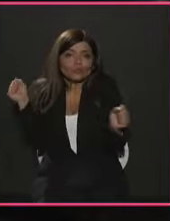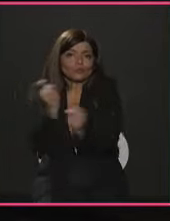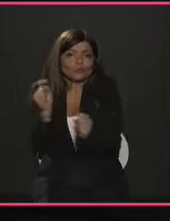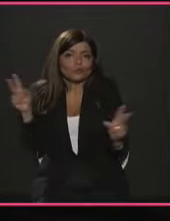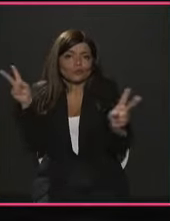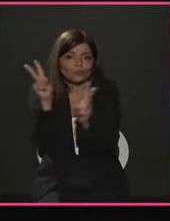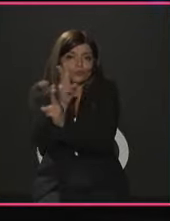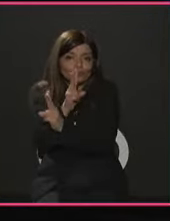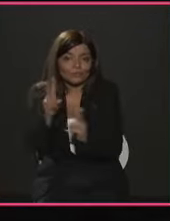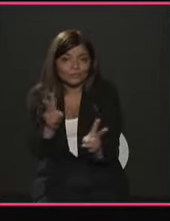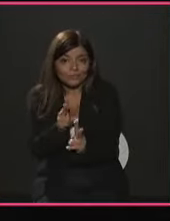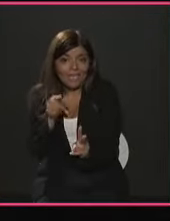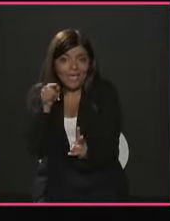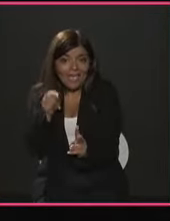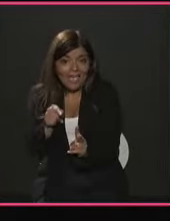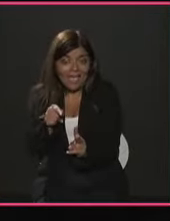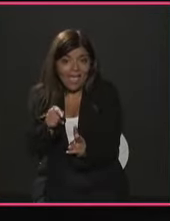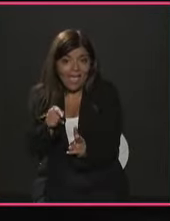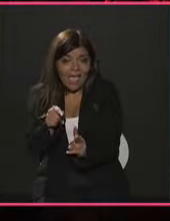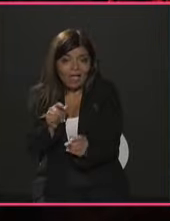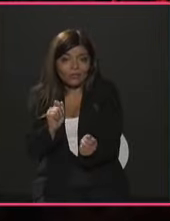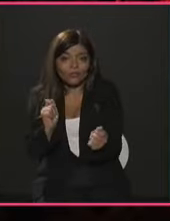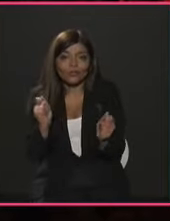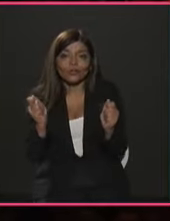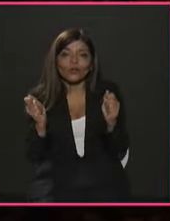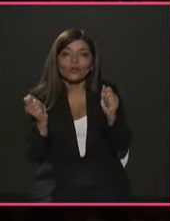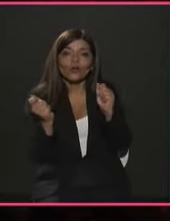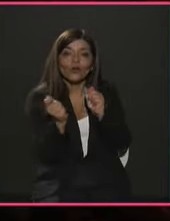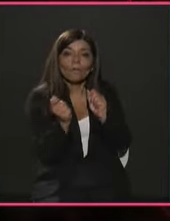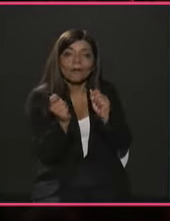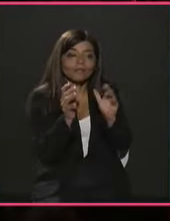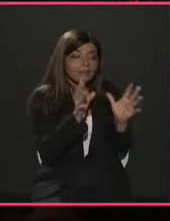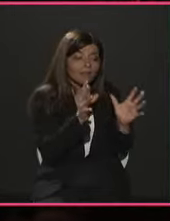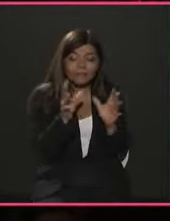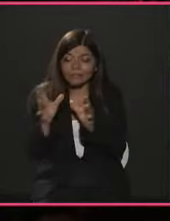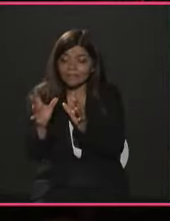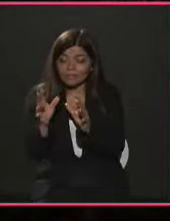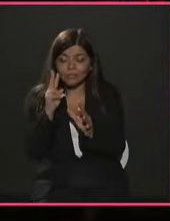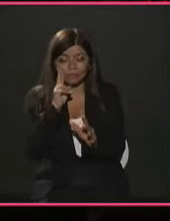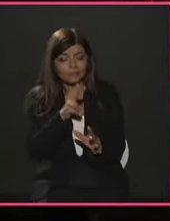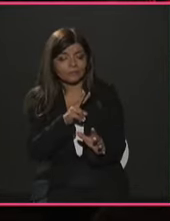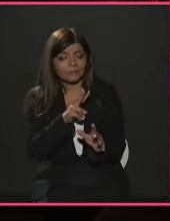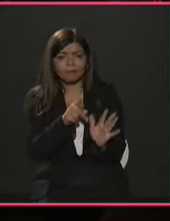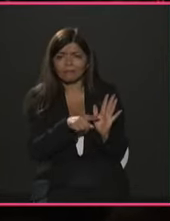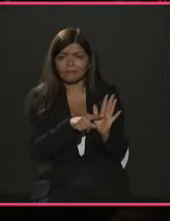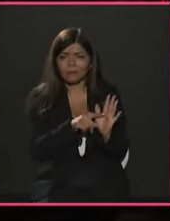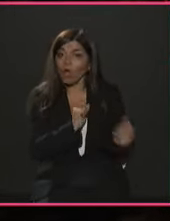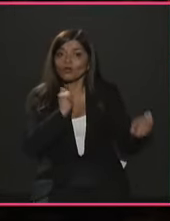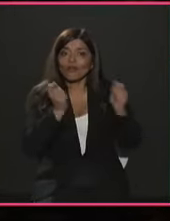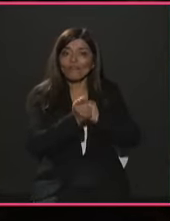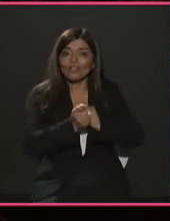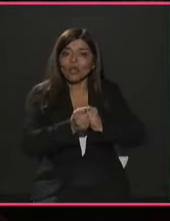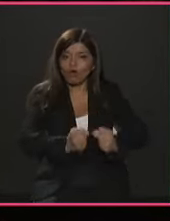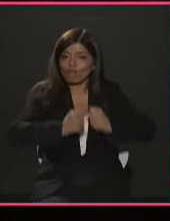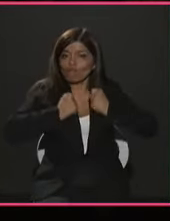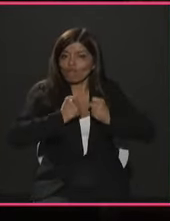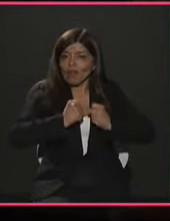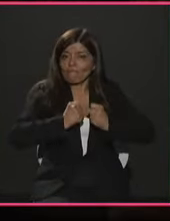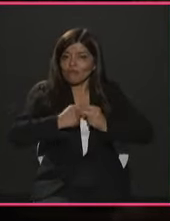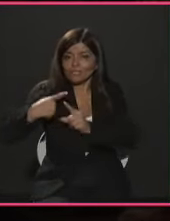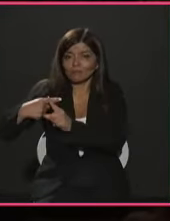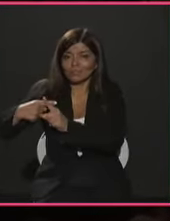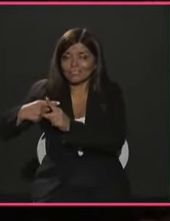vientos más persistentes y hostiles convertir esos rajos de carácter que a primera vista son negativos en una fuerza para hacer el